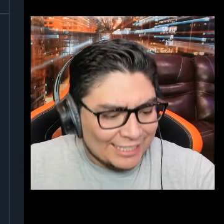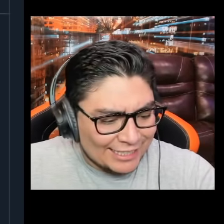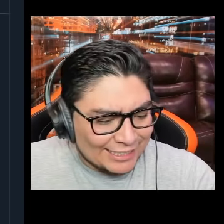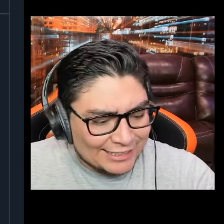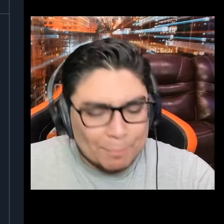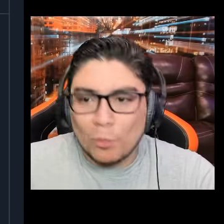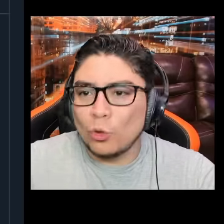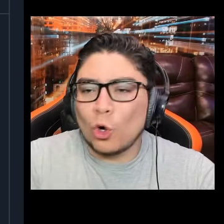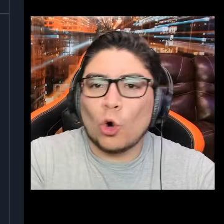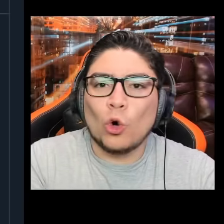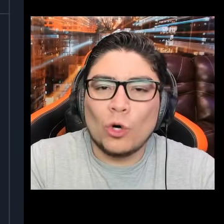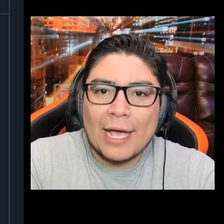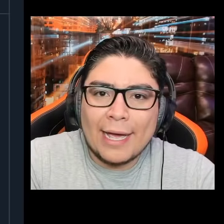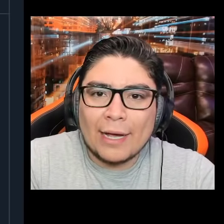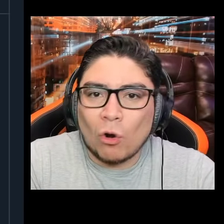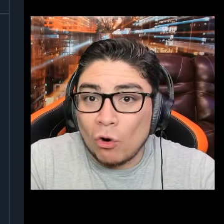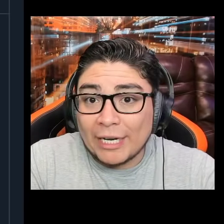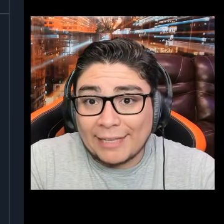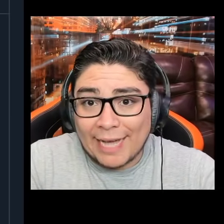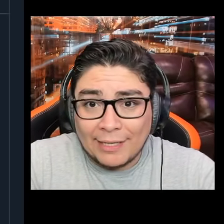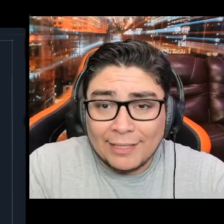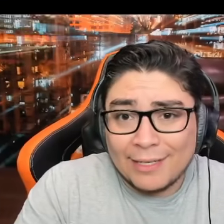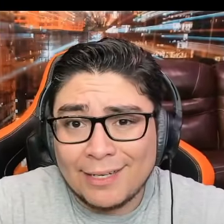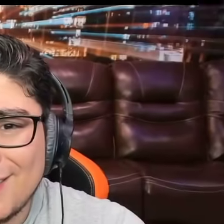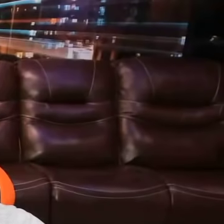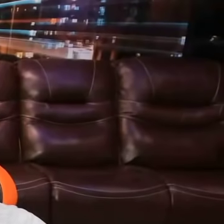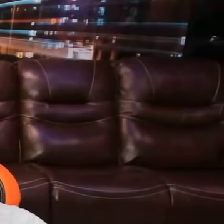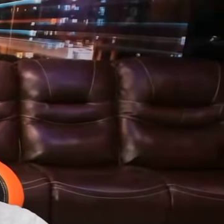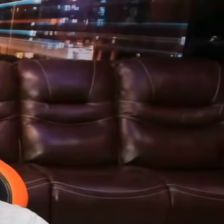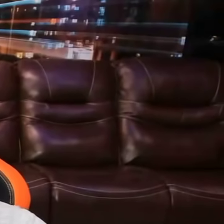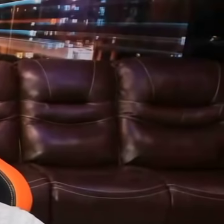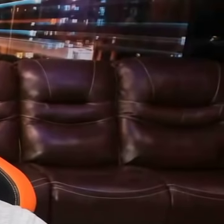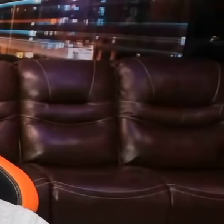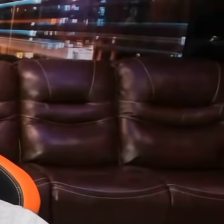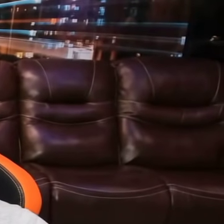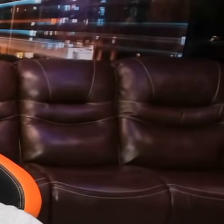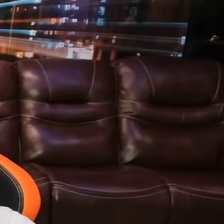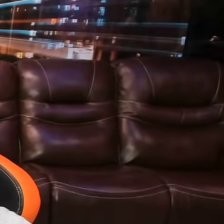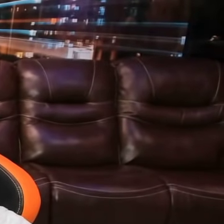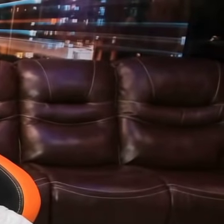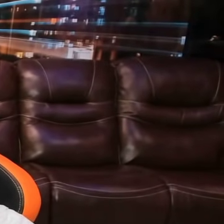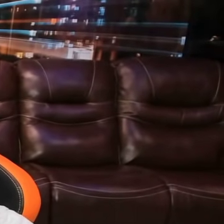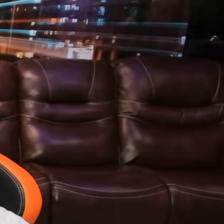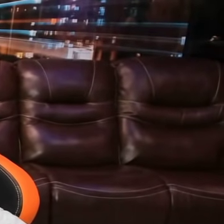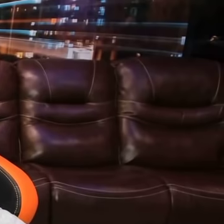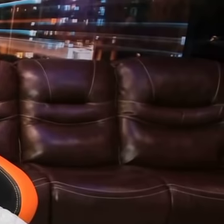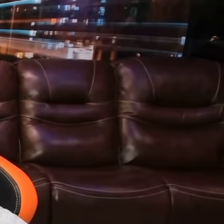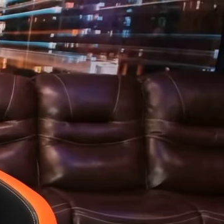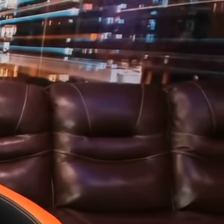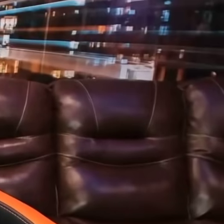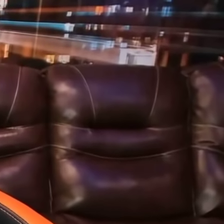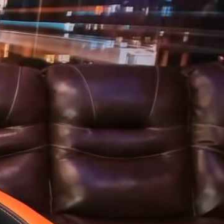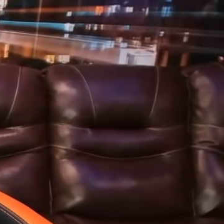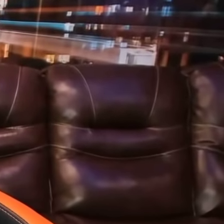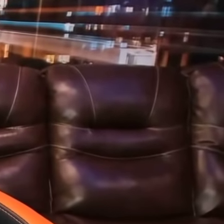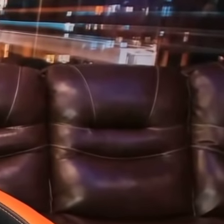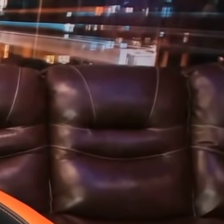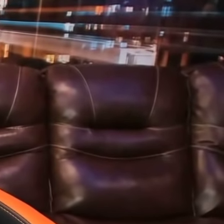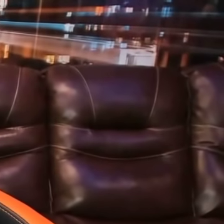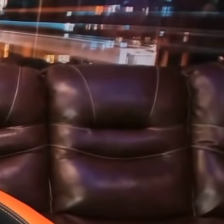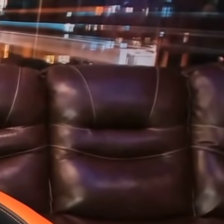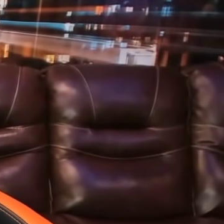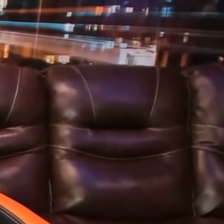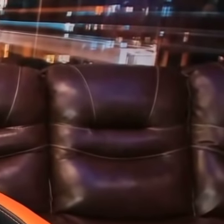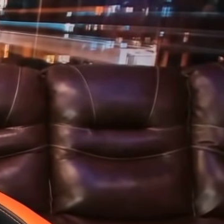se pudo con concretar algo que todos queríamos saber si realmente felipe calderón